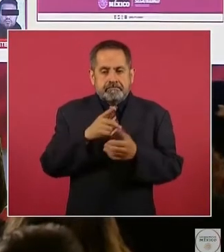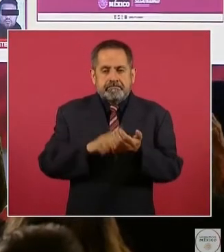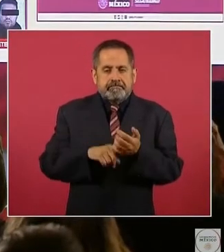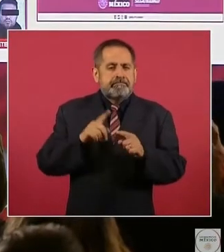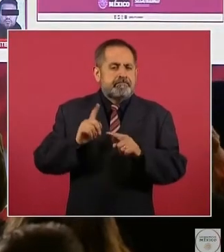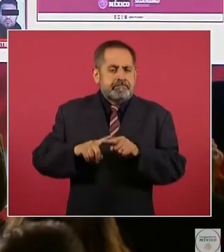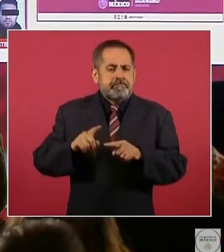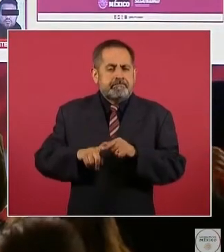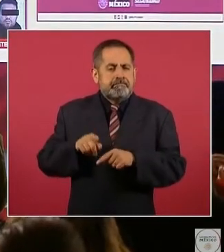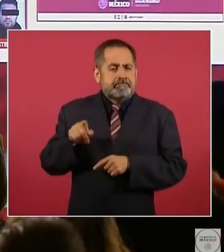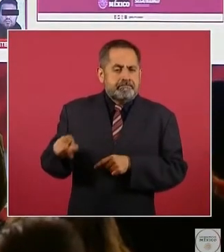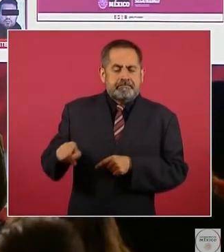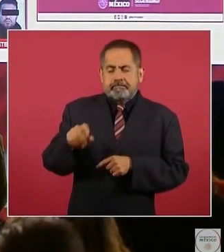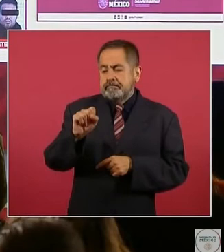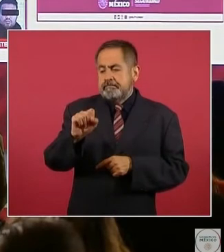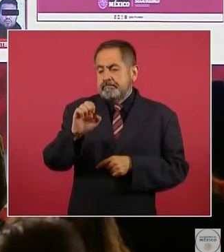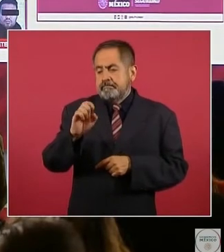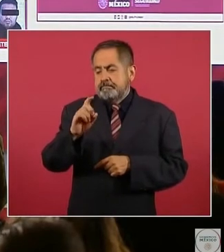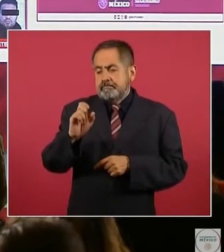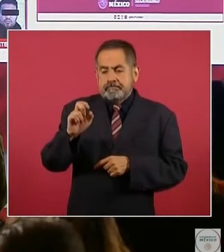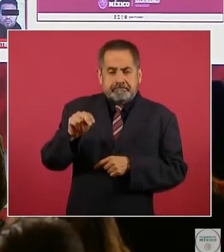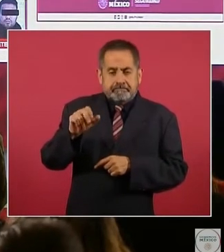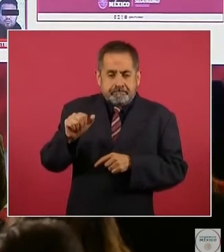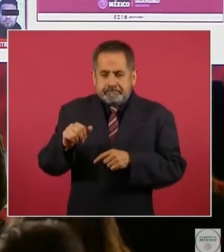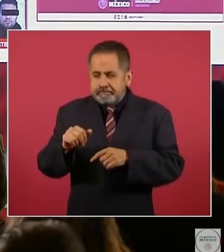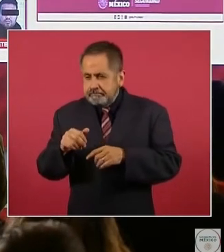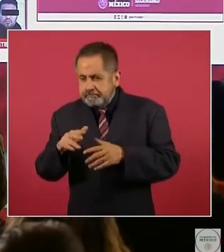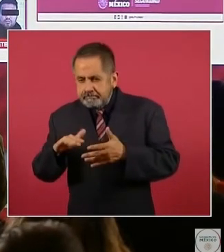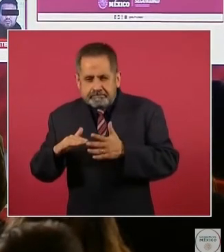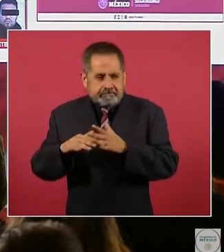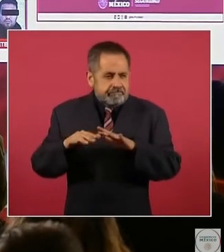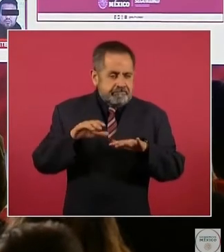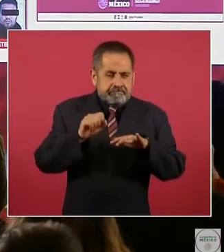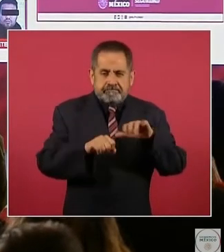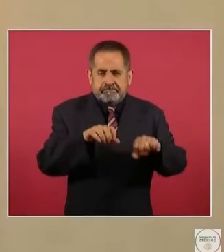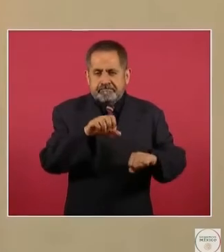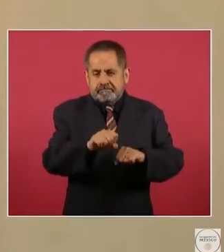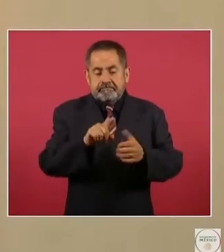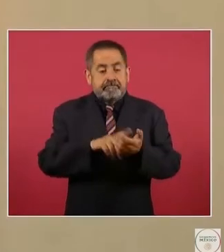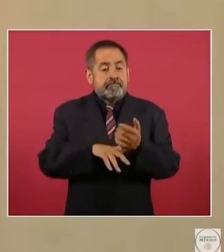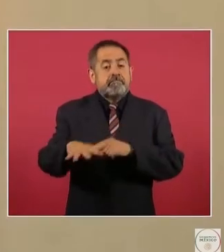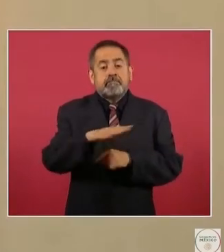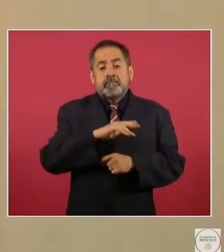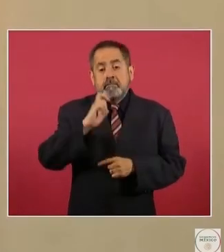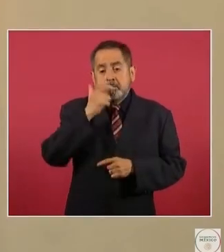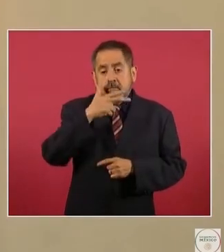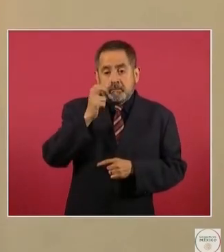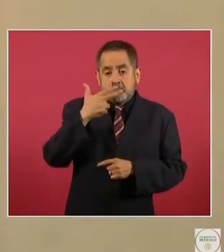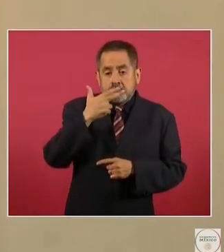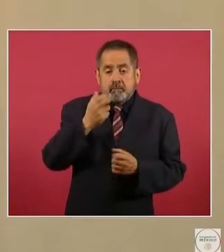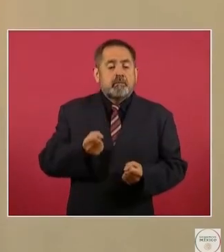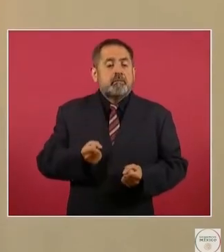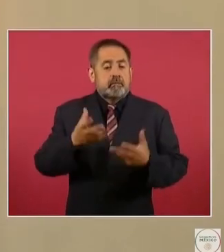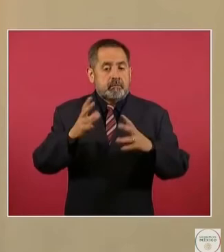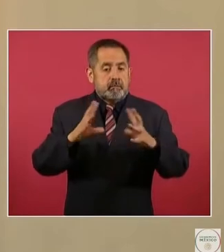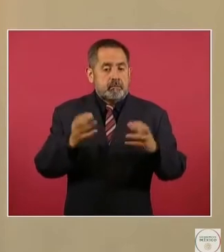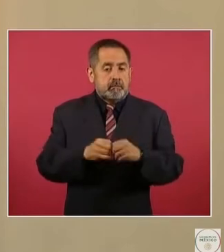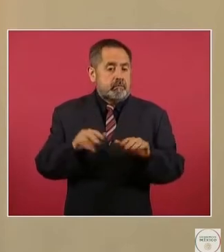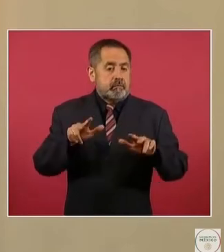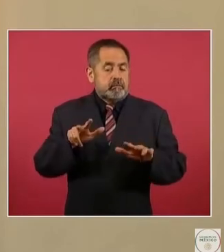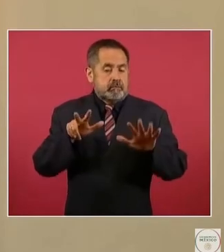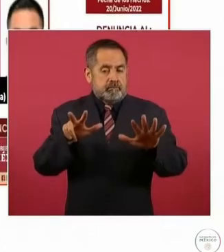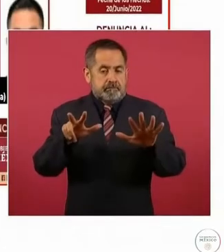la secretaría de la defensa nacional en esta región de chihuahua van al momento 18